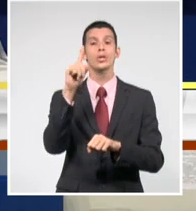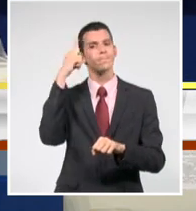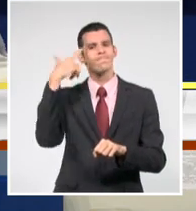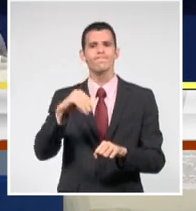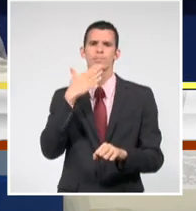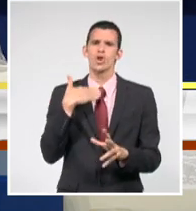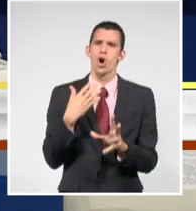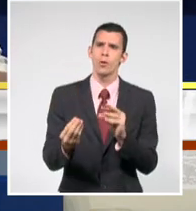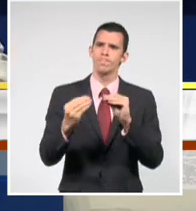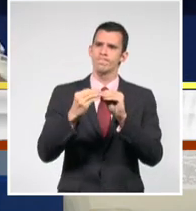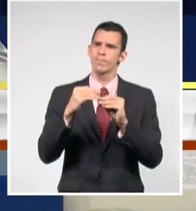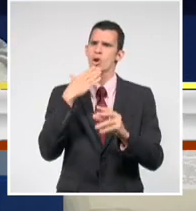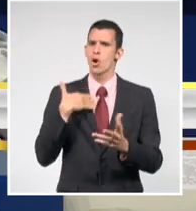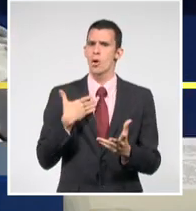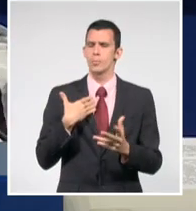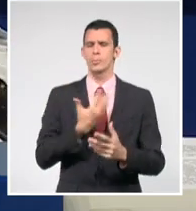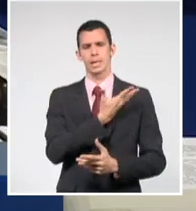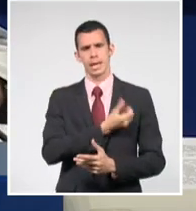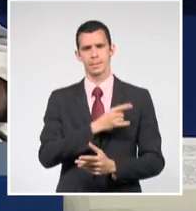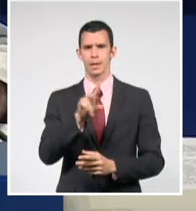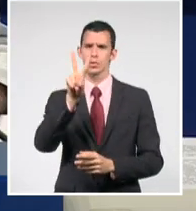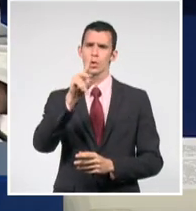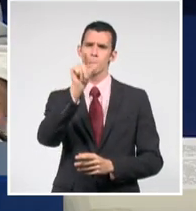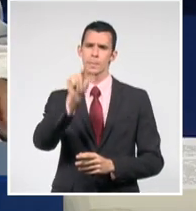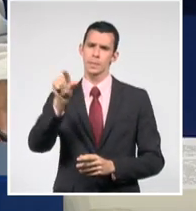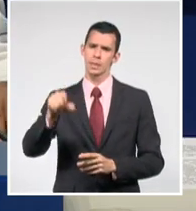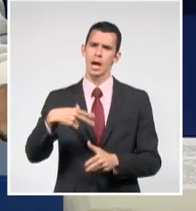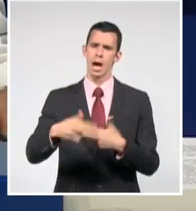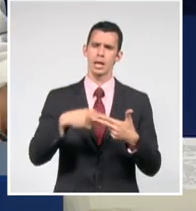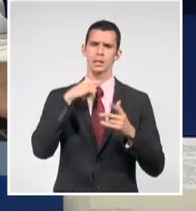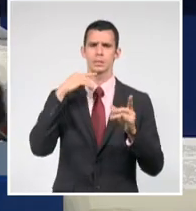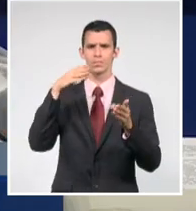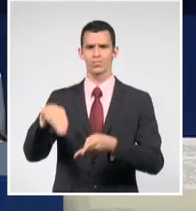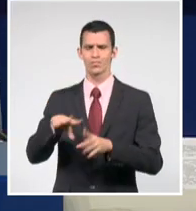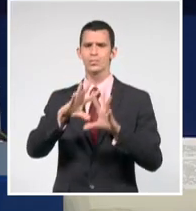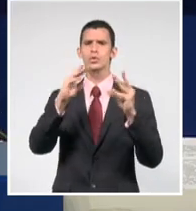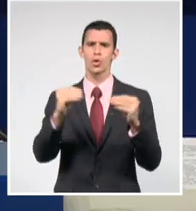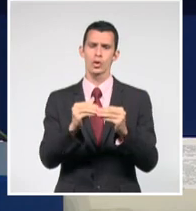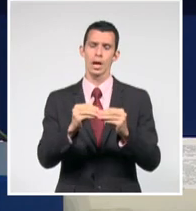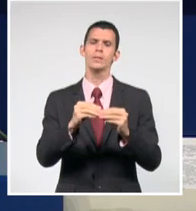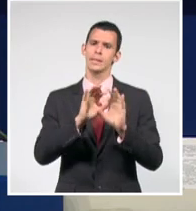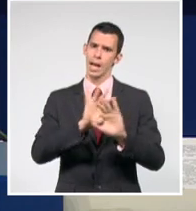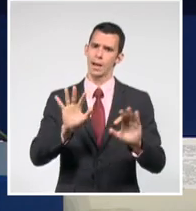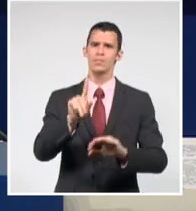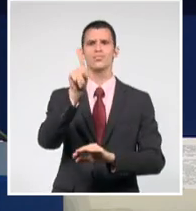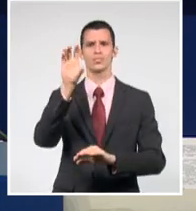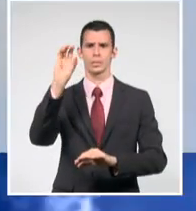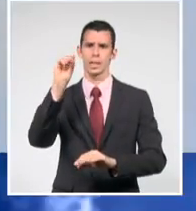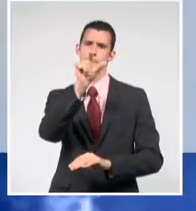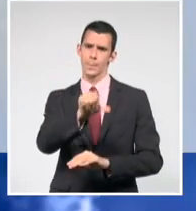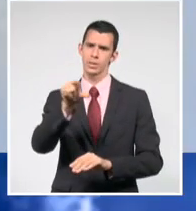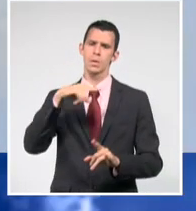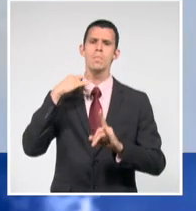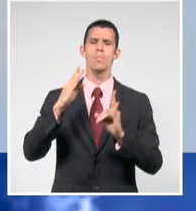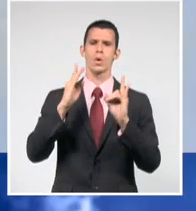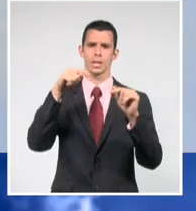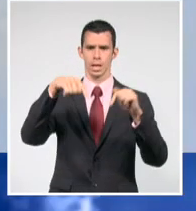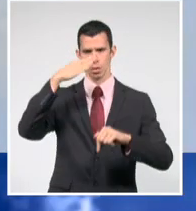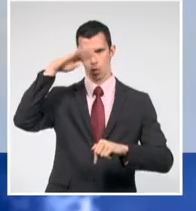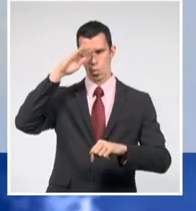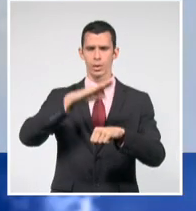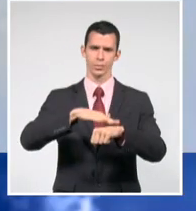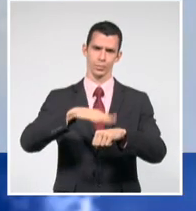fallecieron 2 personas con la COVID-19 para un acumulado de 100 decesos desde el inicio de la epidemia en el país.